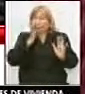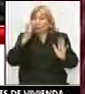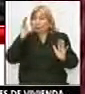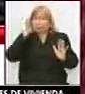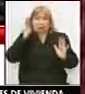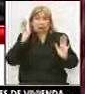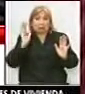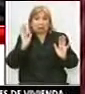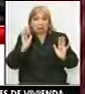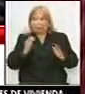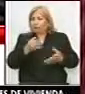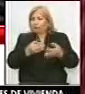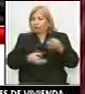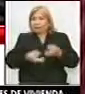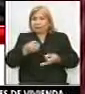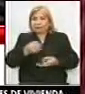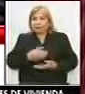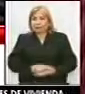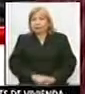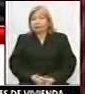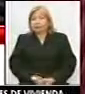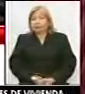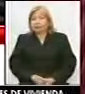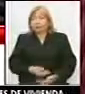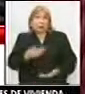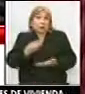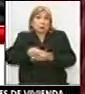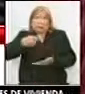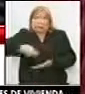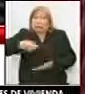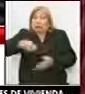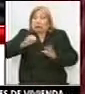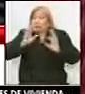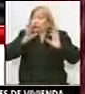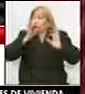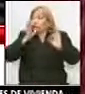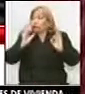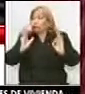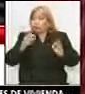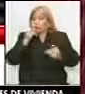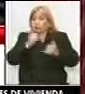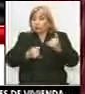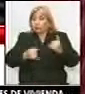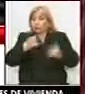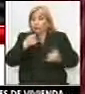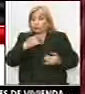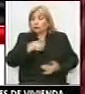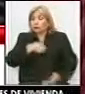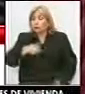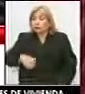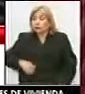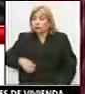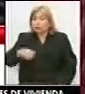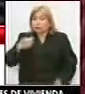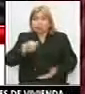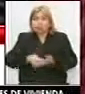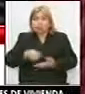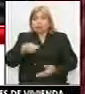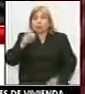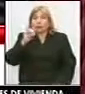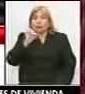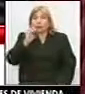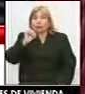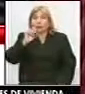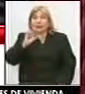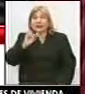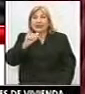verá en el Poder Judicial, si al final en realidad se invirtió o no se invirtió. Pero si me permite, para culminar, señora presidenta, se invirtió en demasía, como debía